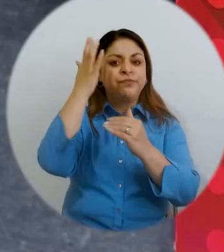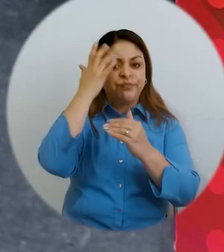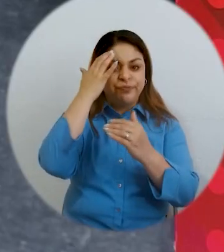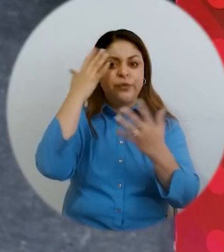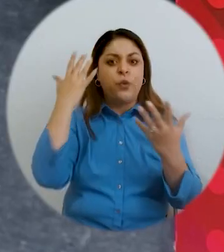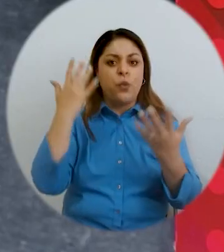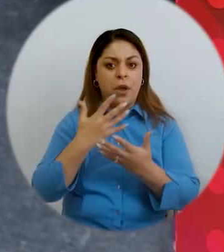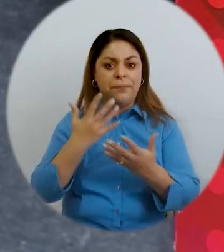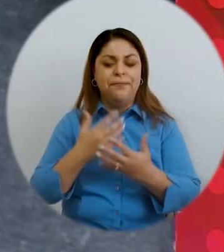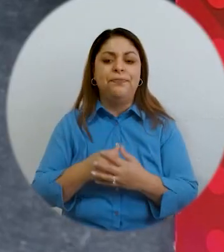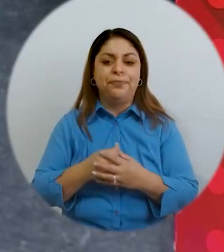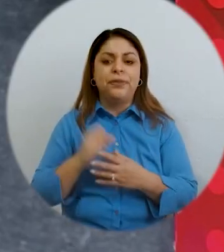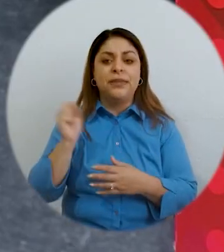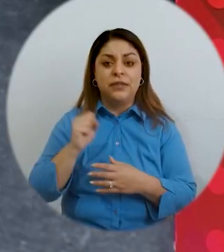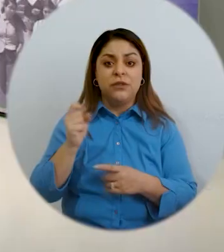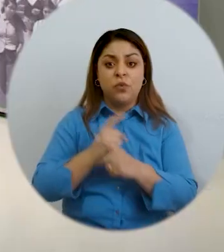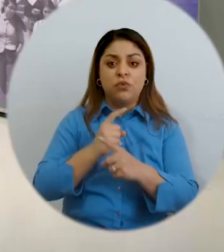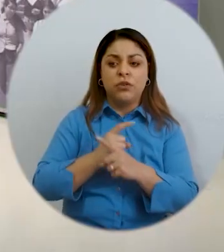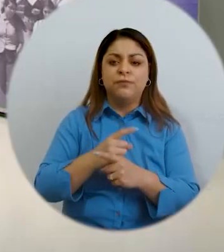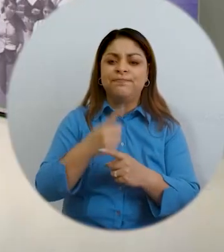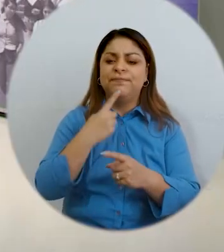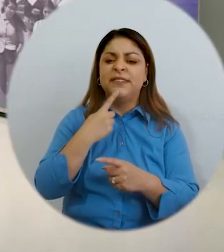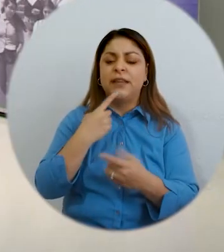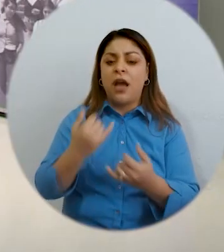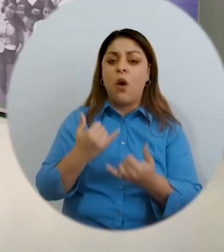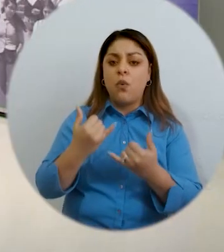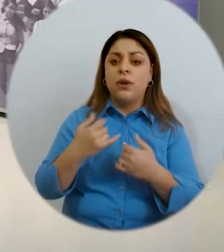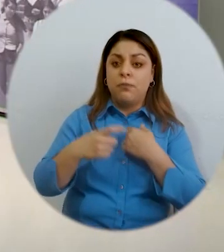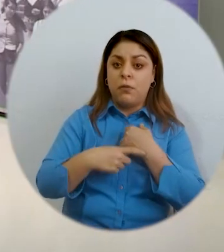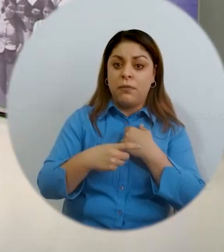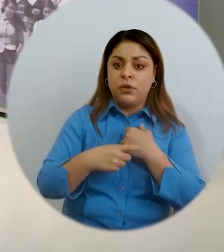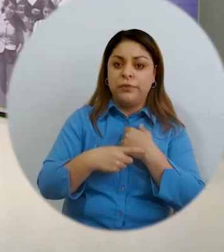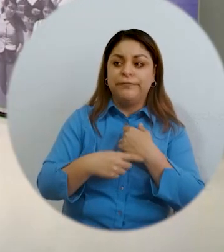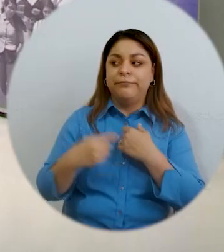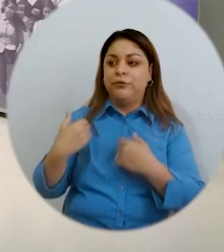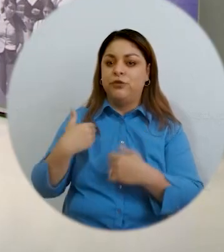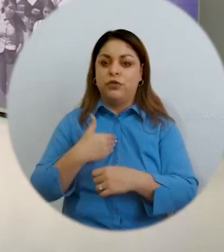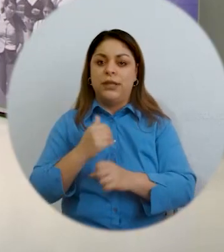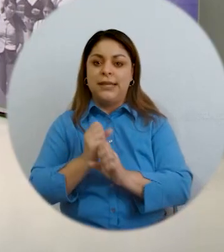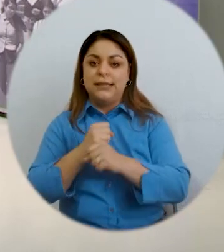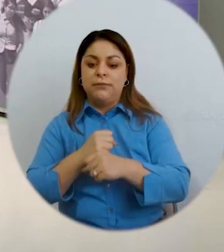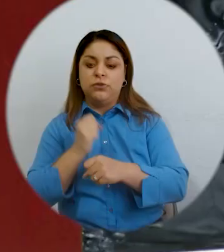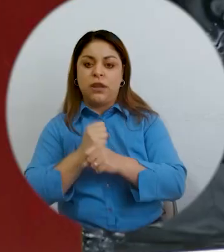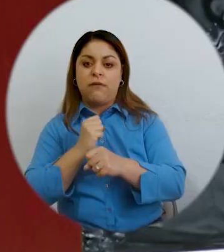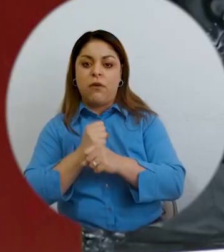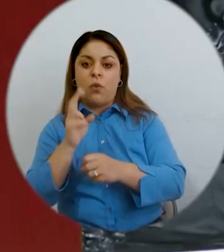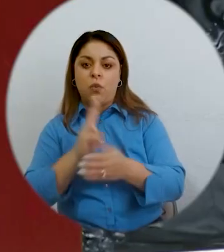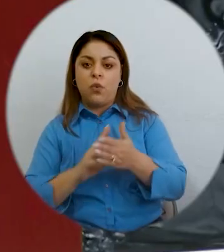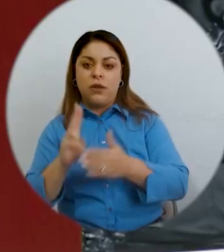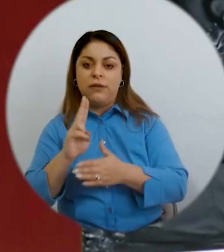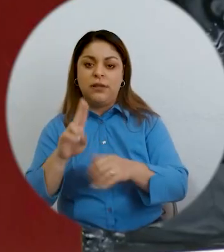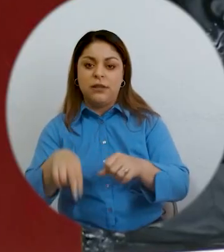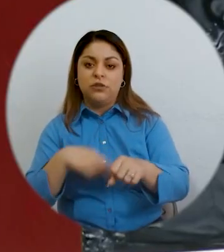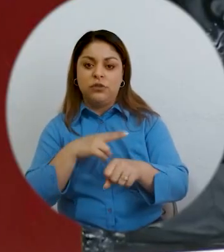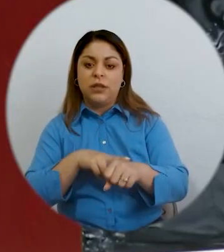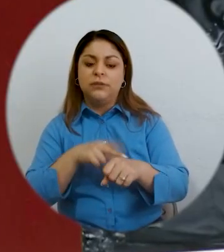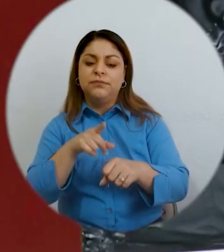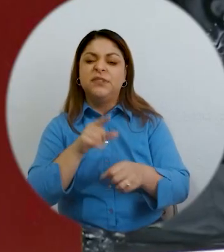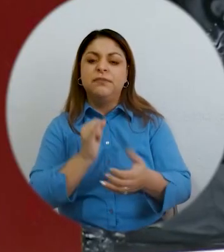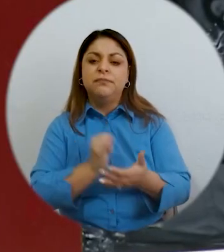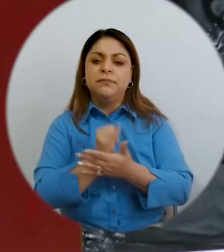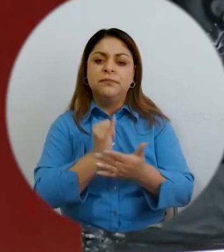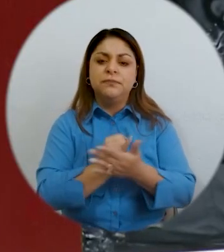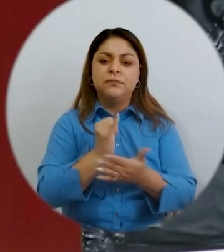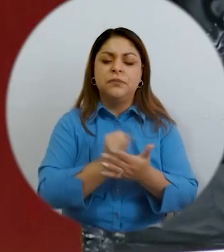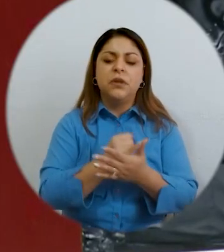contaminación bastante preocupantes. Sí, así es. En este momento, bueno, parte del trabajo que realizamos en la universidad está vinculado a